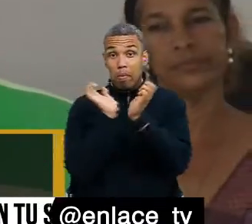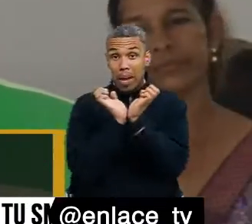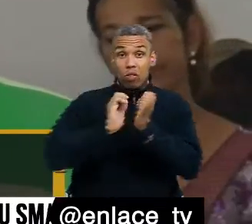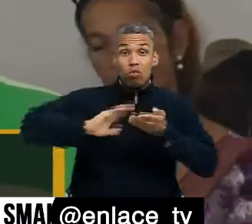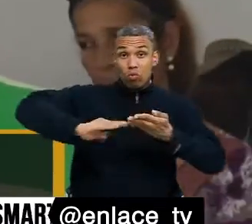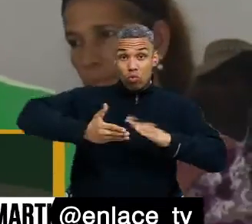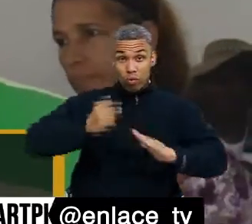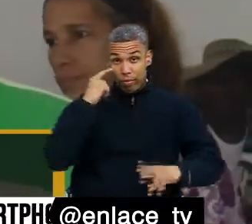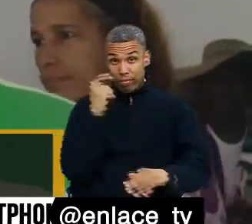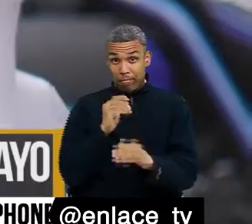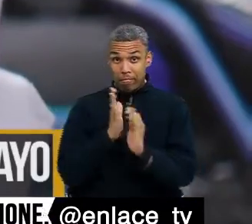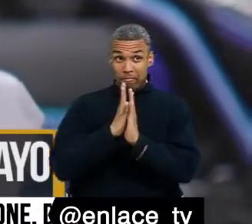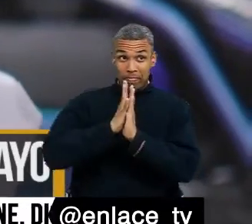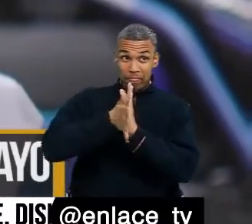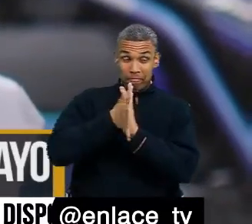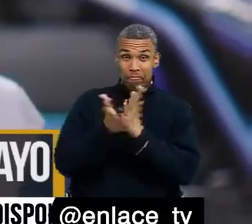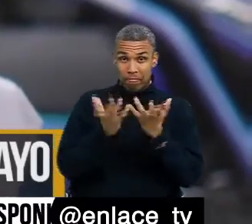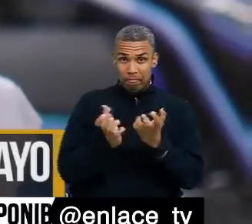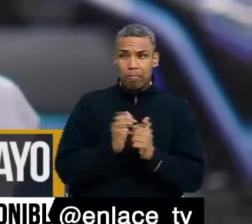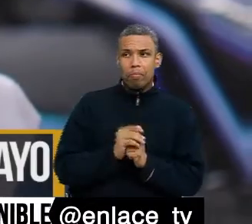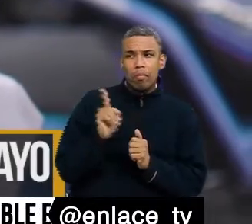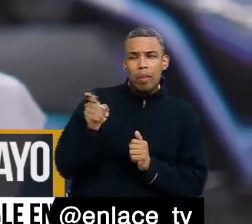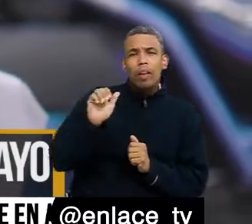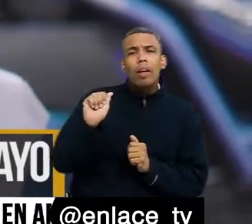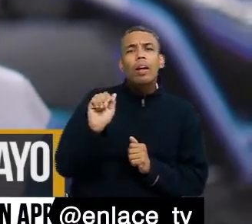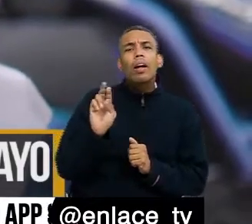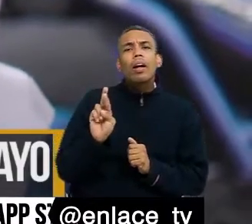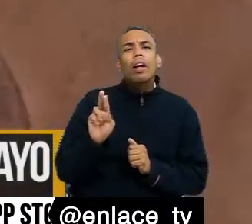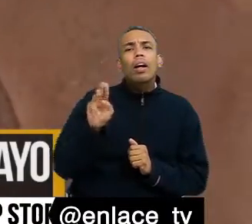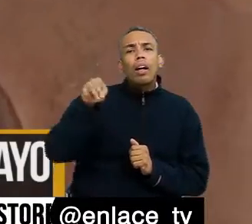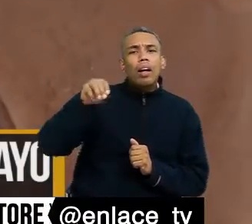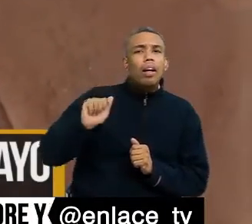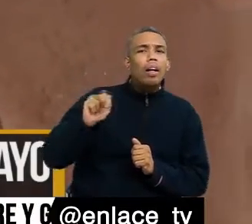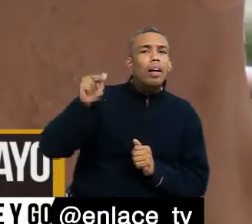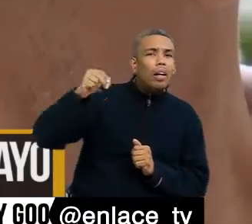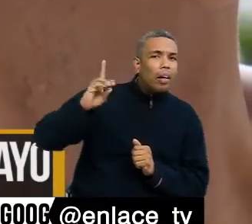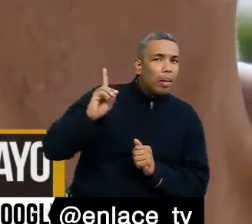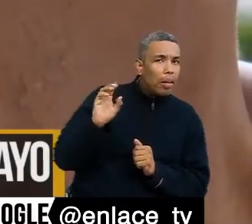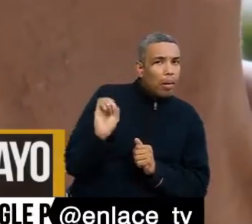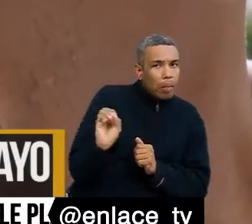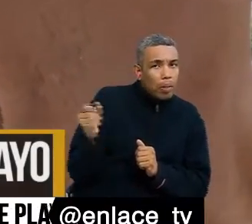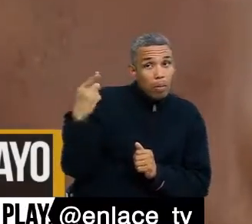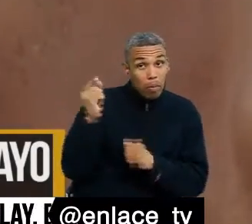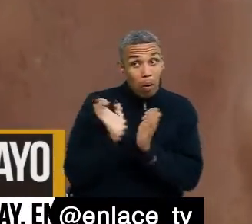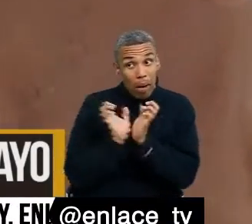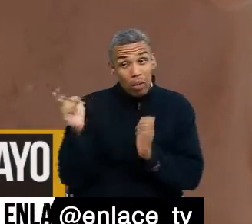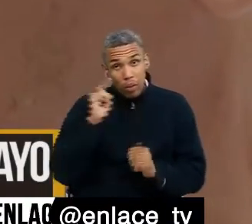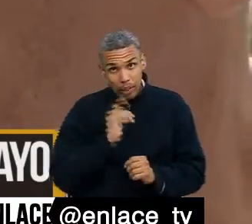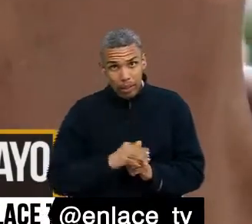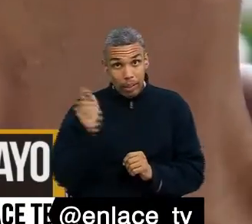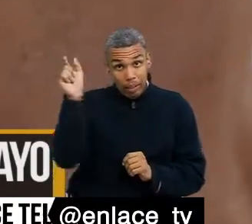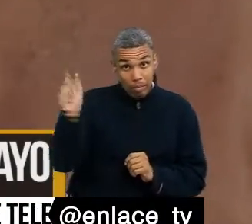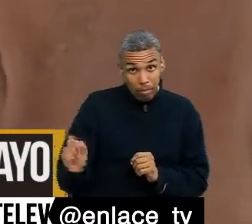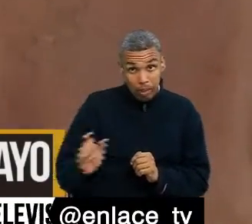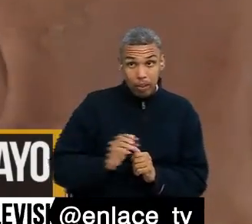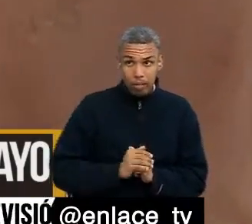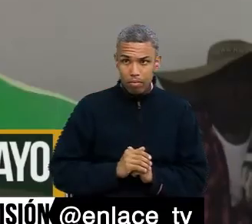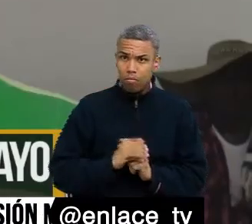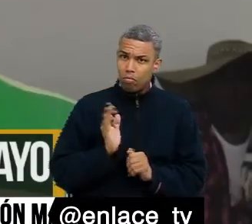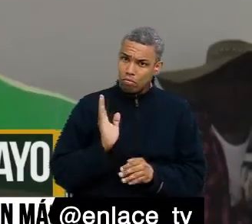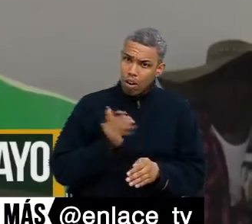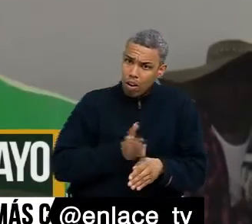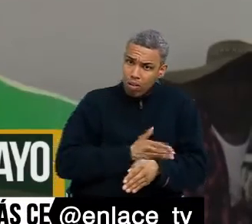aclararle que el señor Armando Moreno, ex presidente de la Junta de Acción Comunal del barrio 1 de mayo, está incumpliendo a lo pactado que